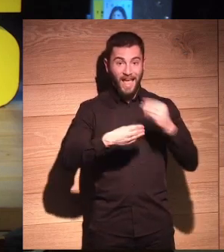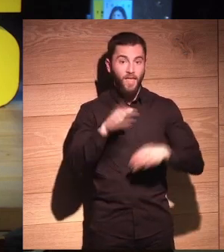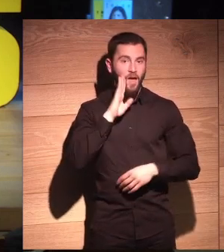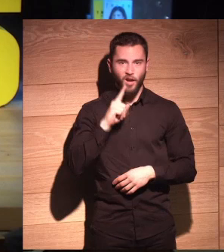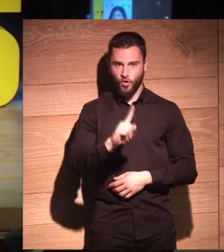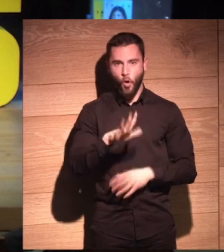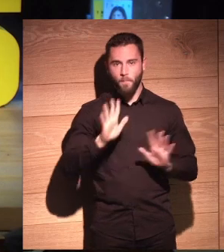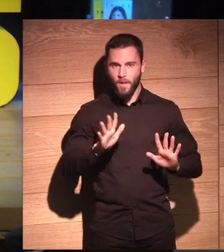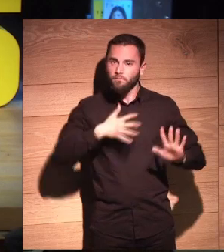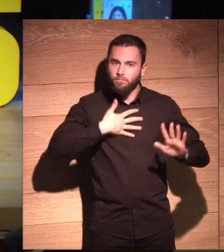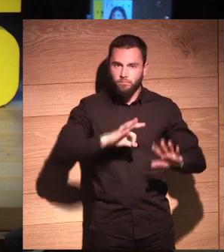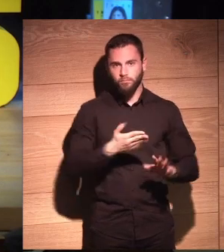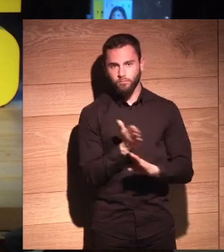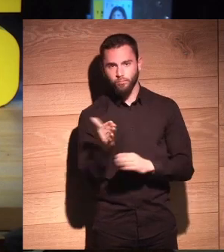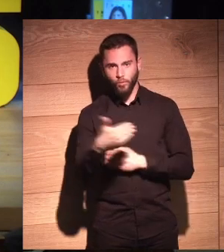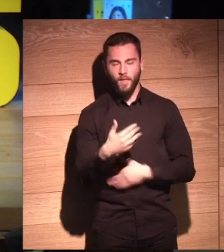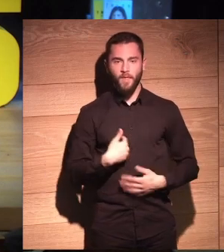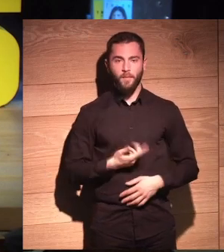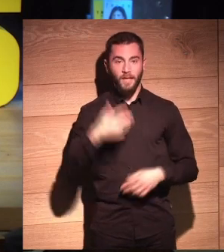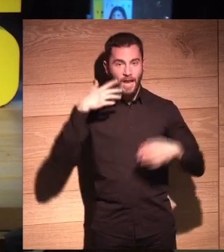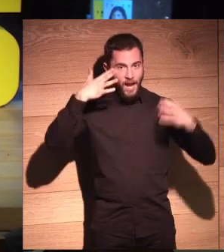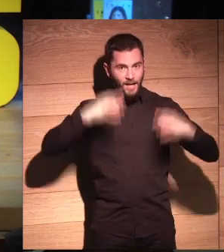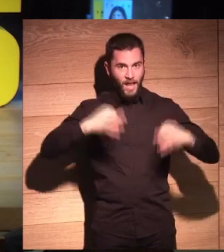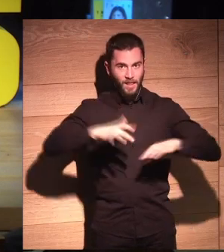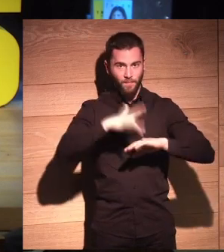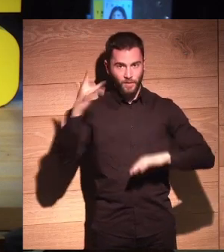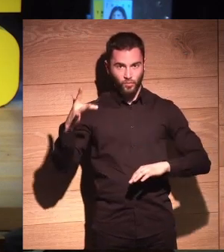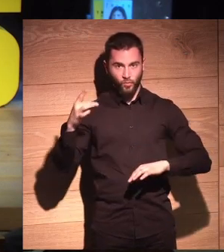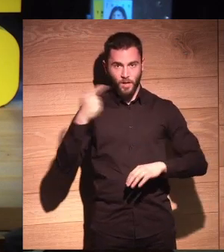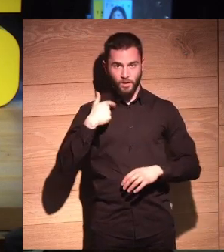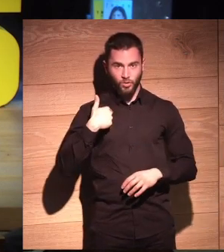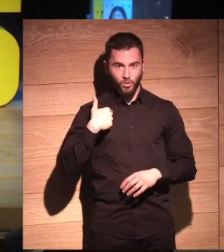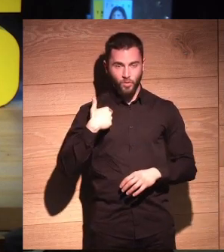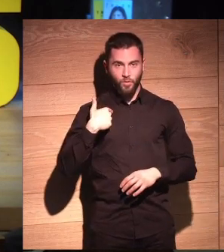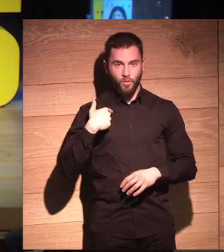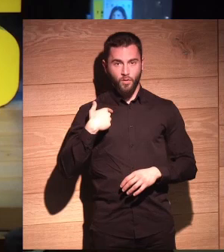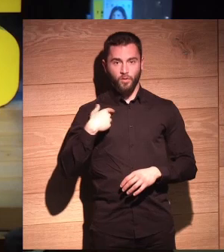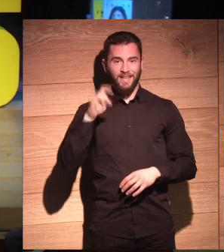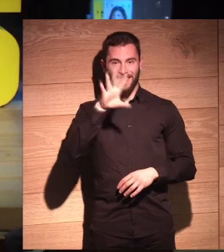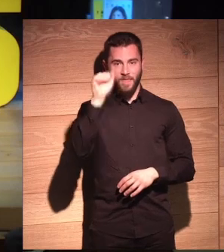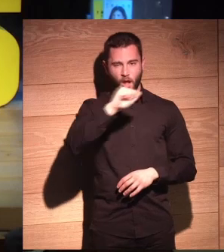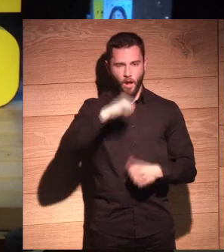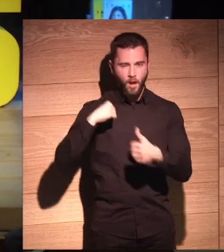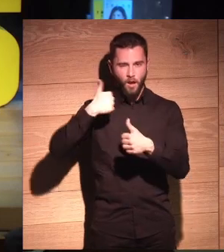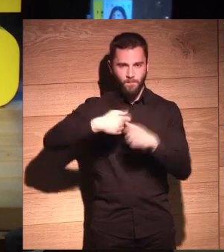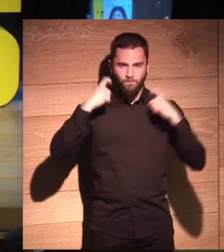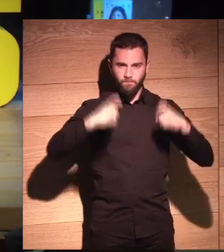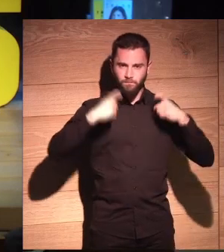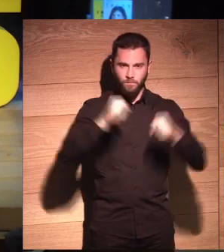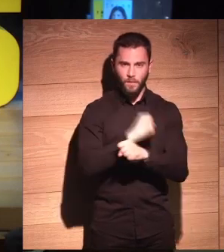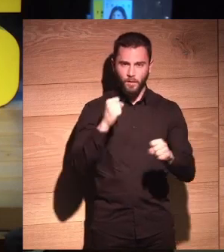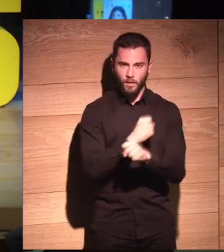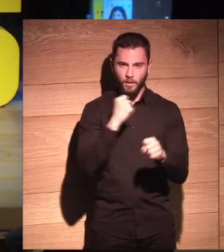realidad virtual, yo me he familiarizado, he estado trabajando durante los últimos 15 años